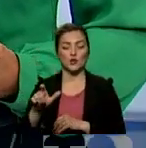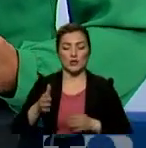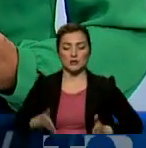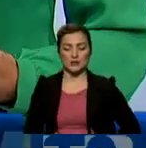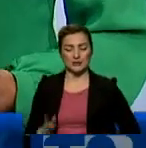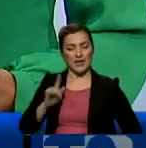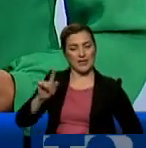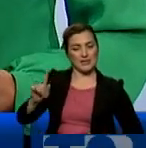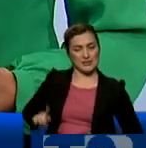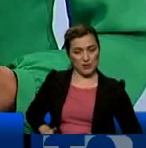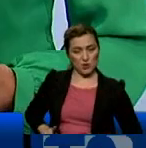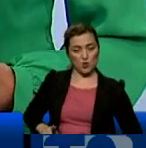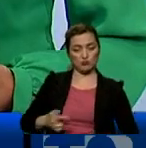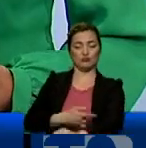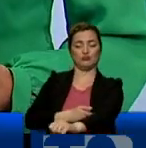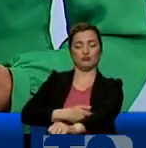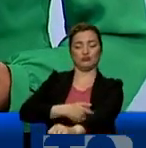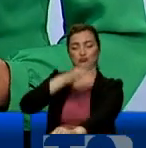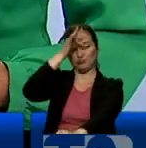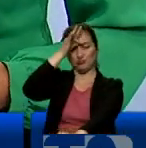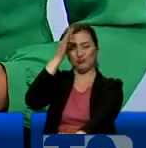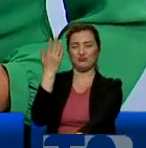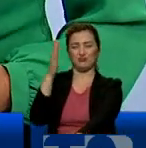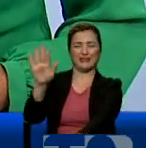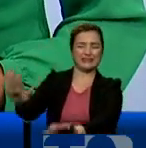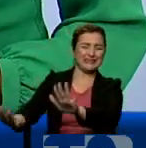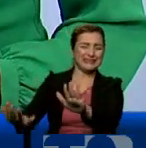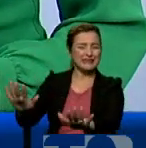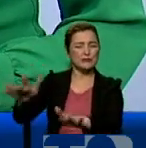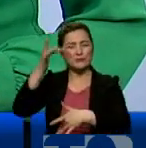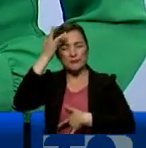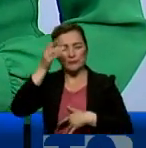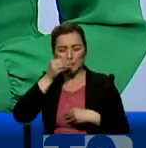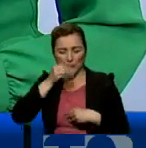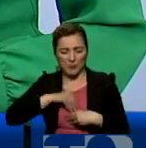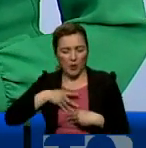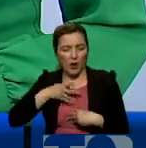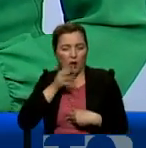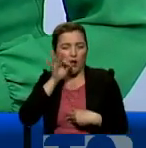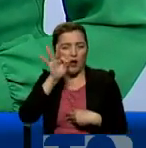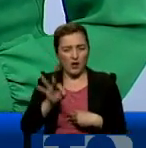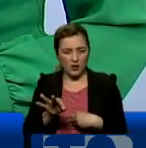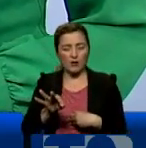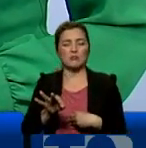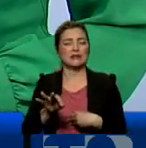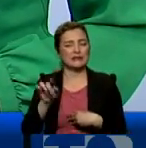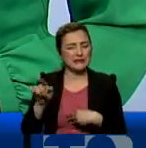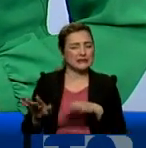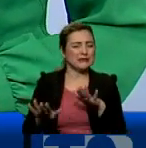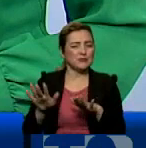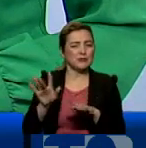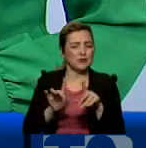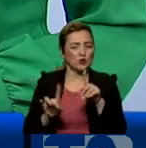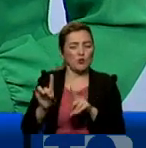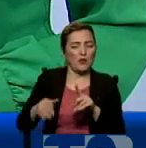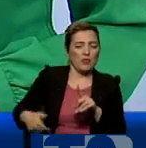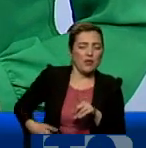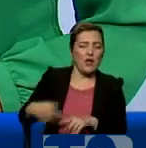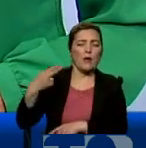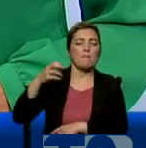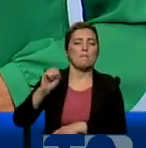del ciudadano chino de quien se sospechaba portaba el coronavirus y quien se encontraba en un hospital de Quito con diagnóstico de